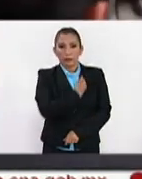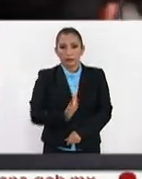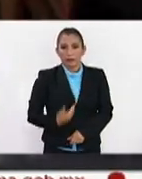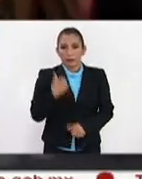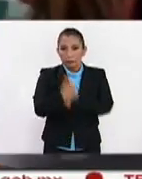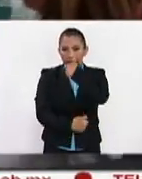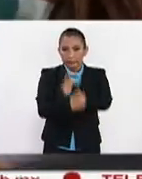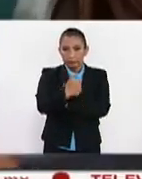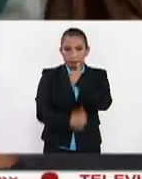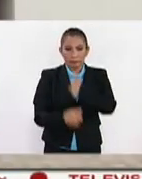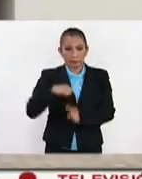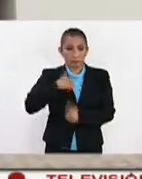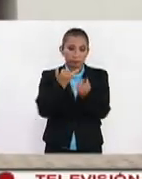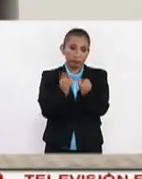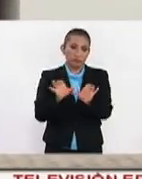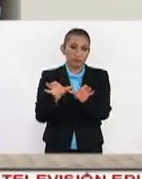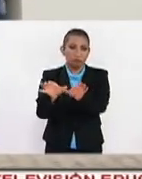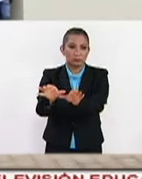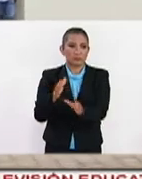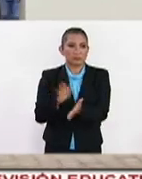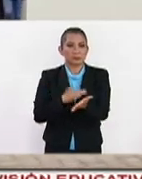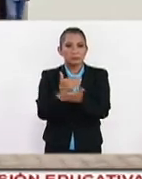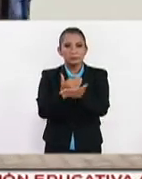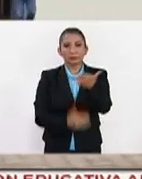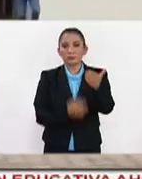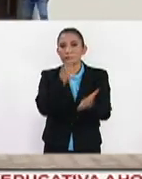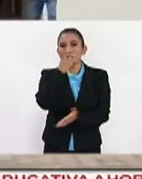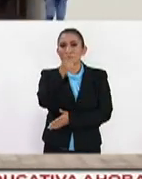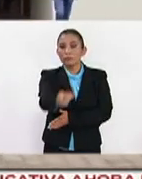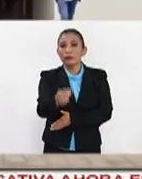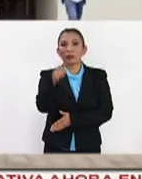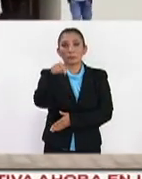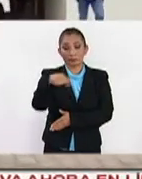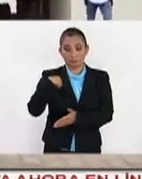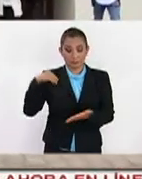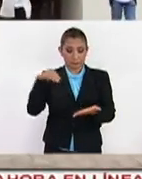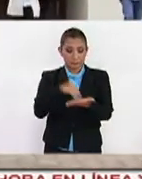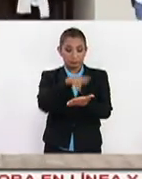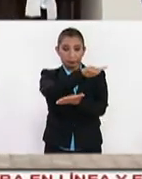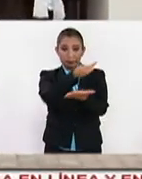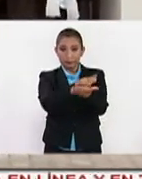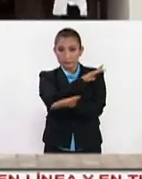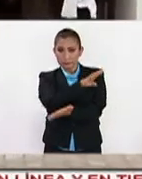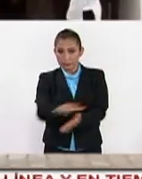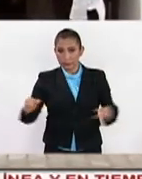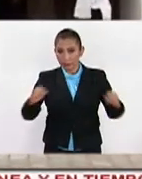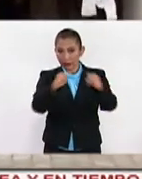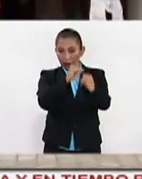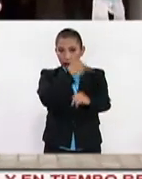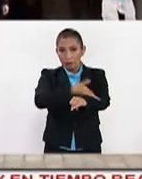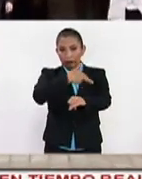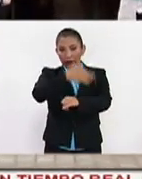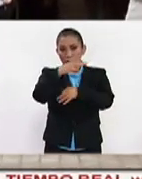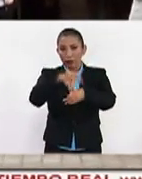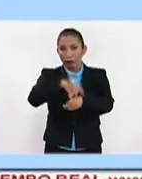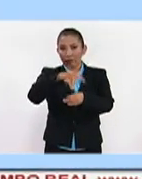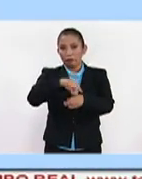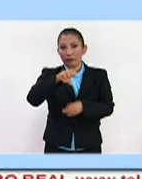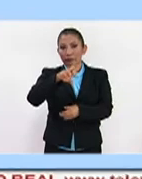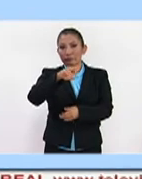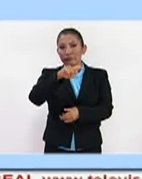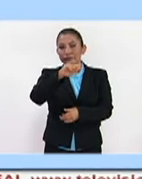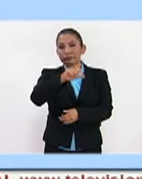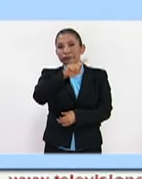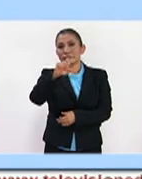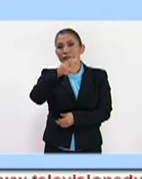presidencial de forma independiente. El documento señala que, de acuerdo con lo establecido en la Ley General de Instituciones y Procedimientos Electorales, Margarita